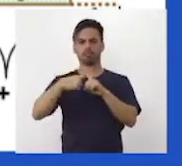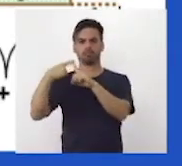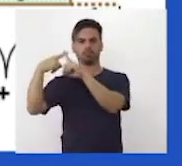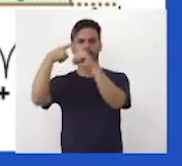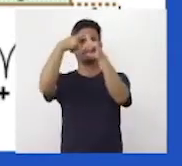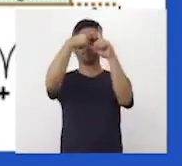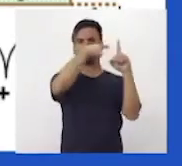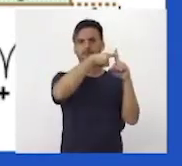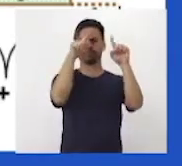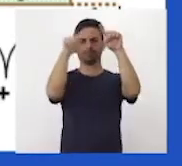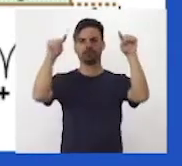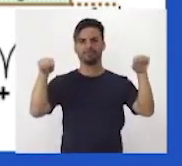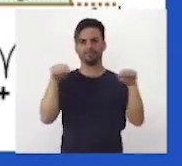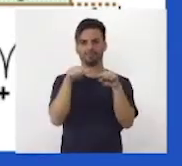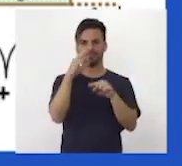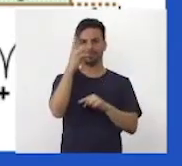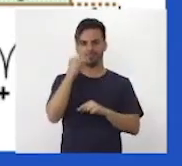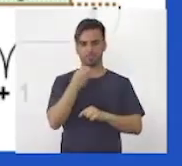misma longitud.